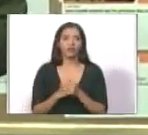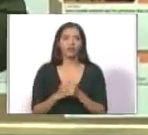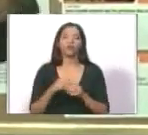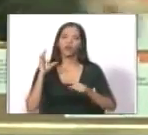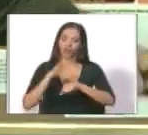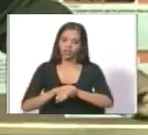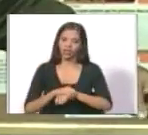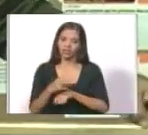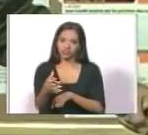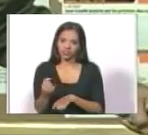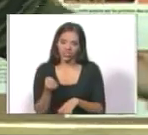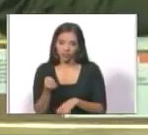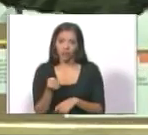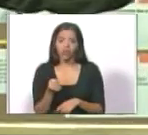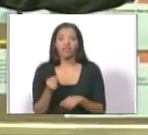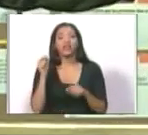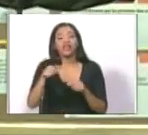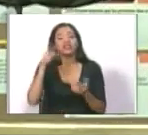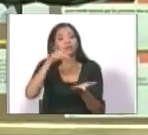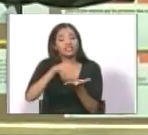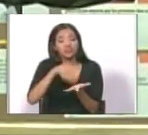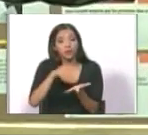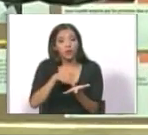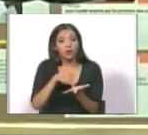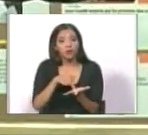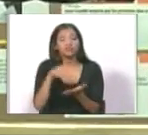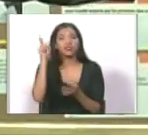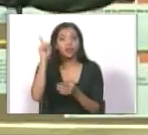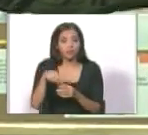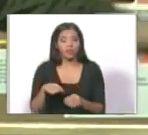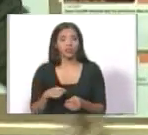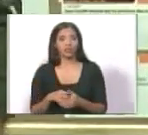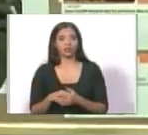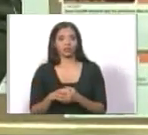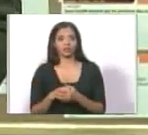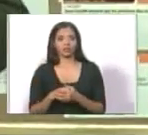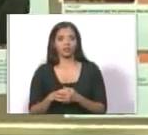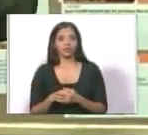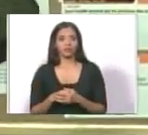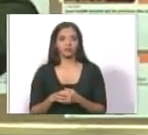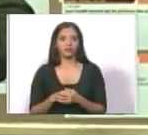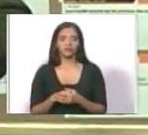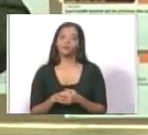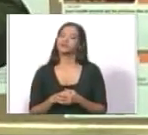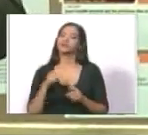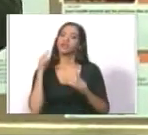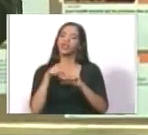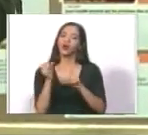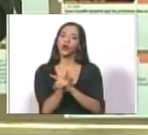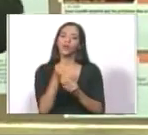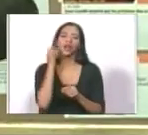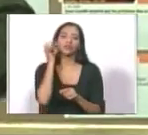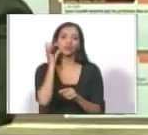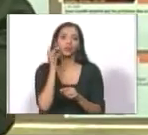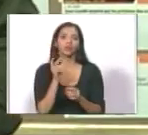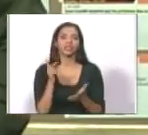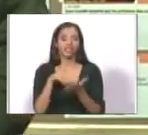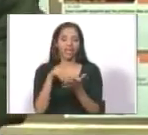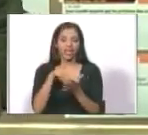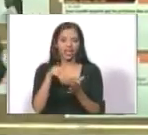enganchamos. Y ese participa también, a costa, desde el golpe azul, anda él